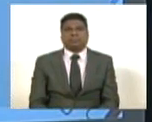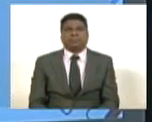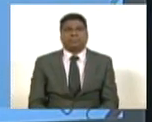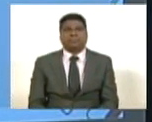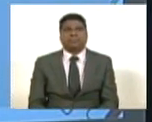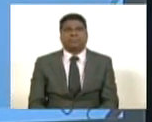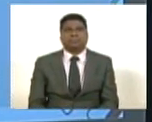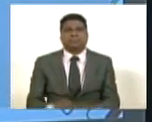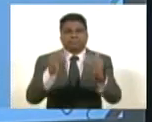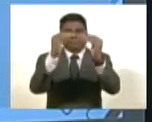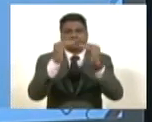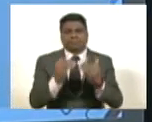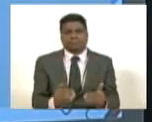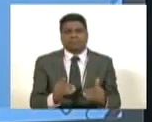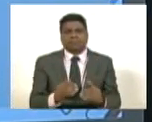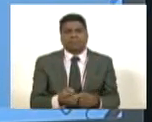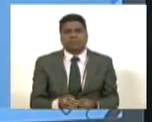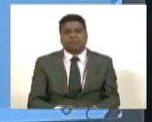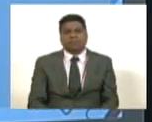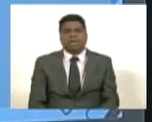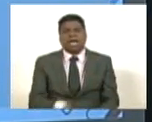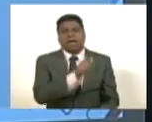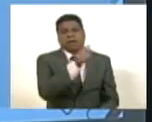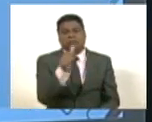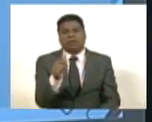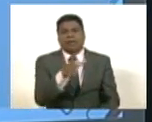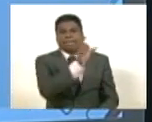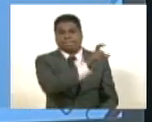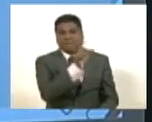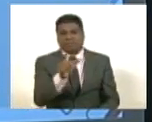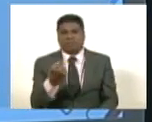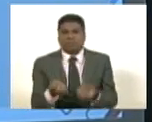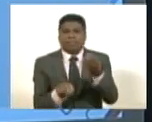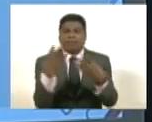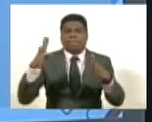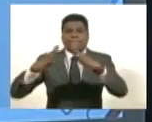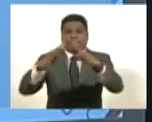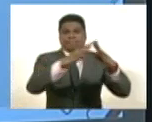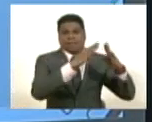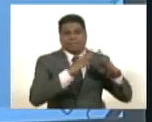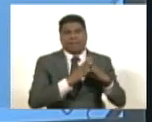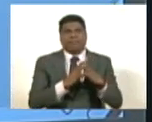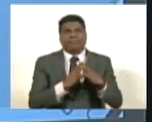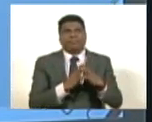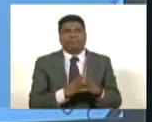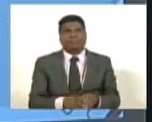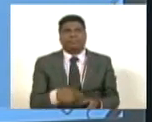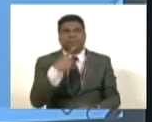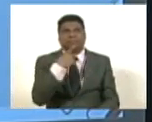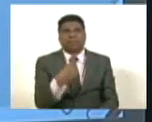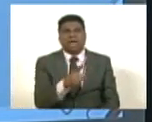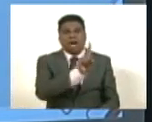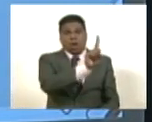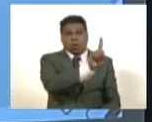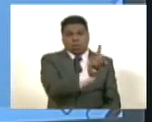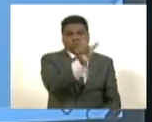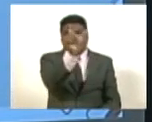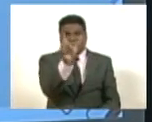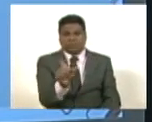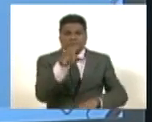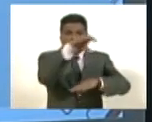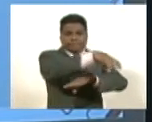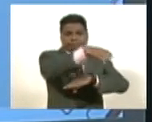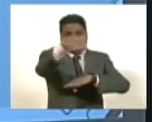En el caso de los consejos, de los representantes de las comunas y consejos comunales, se configurará por un representante